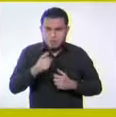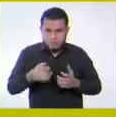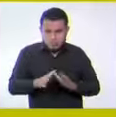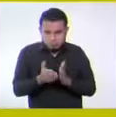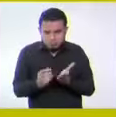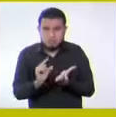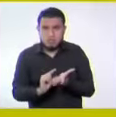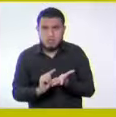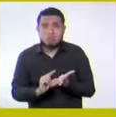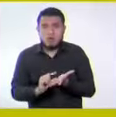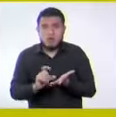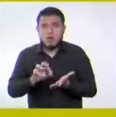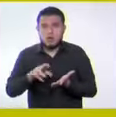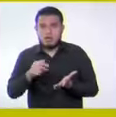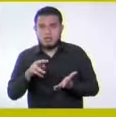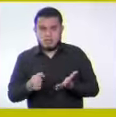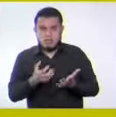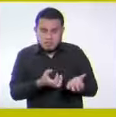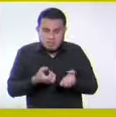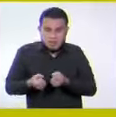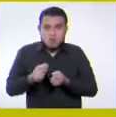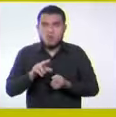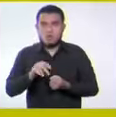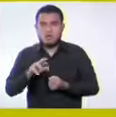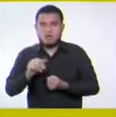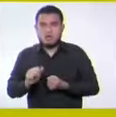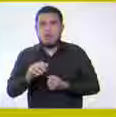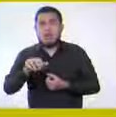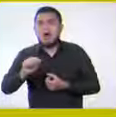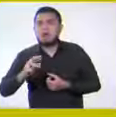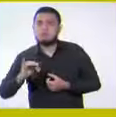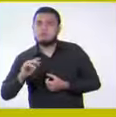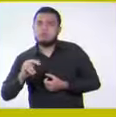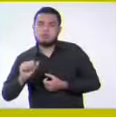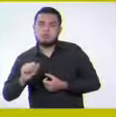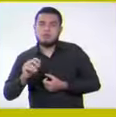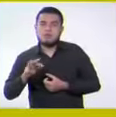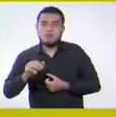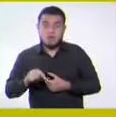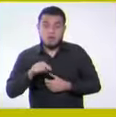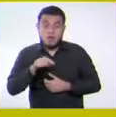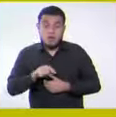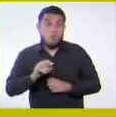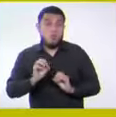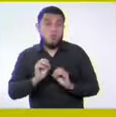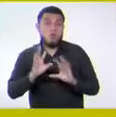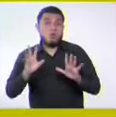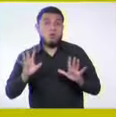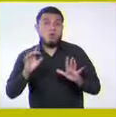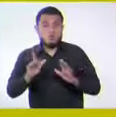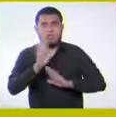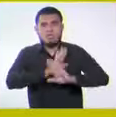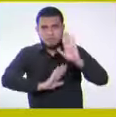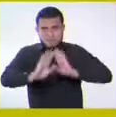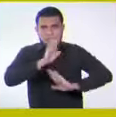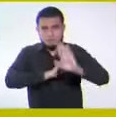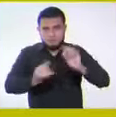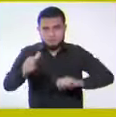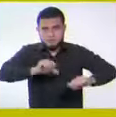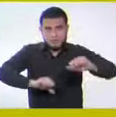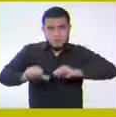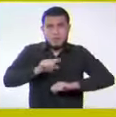obteniendo urea a partir del cianato de amonio, el cual marcó un hito en la historia de la química orgánica, que se produjo